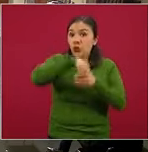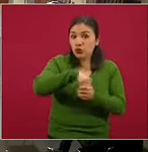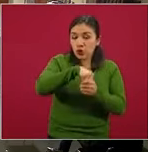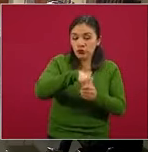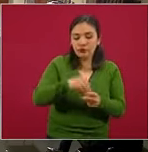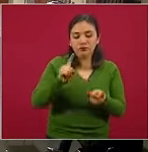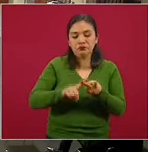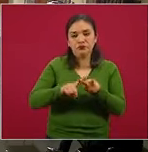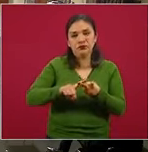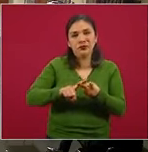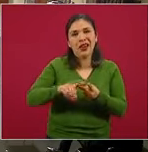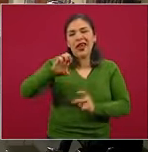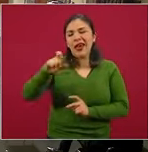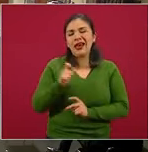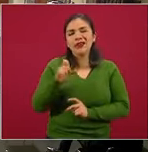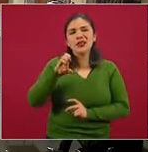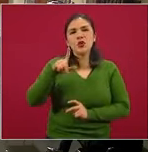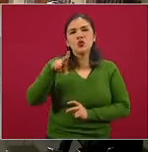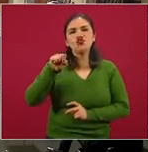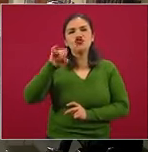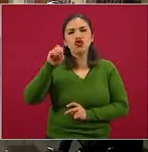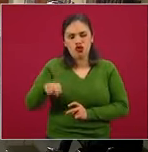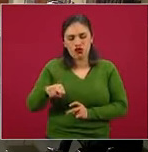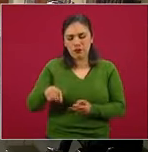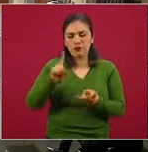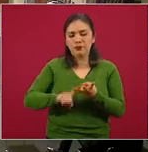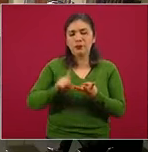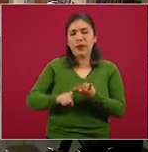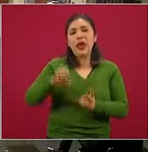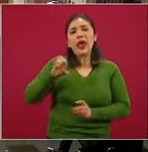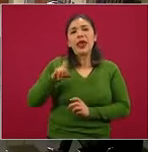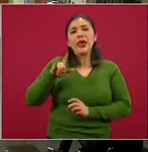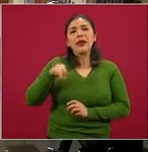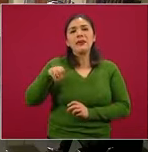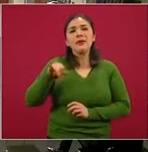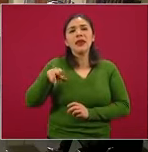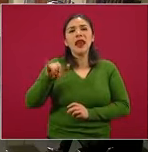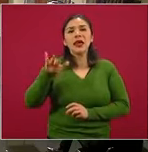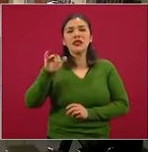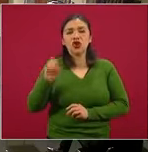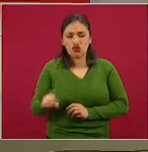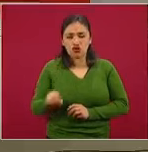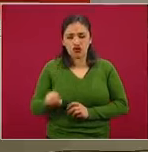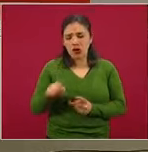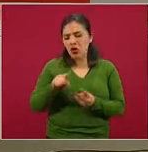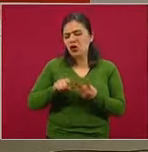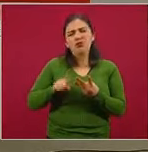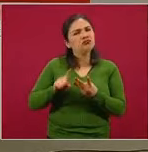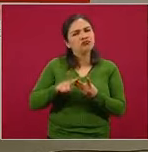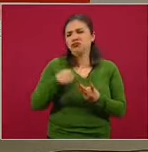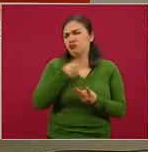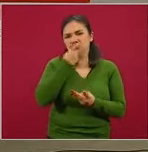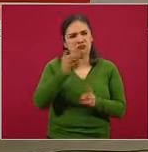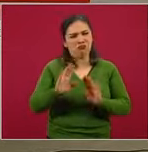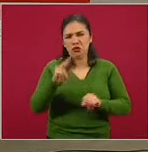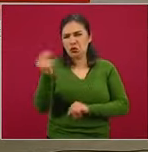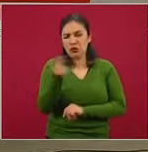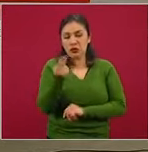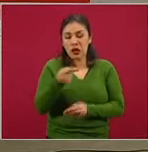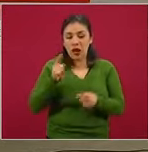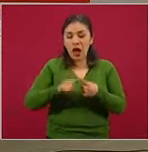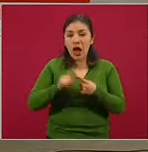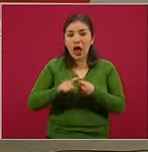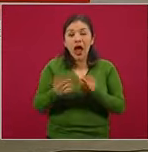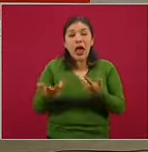de exclusión y otros de eliminación respecto al estudio. No hablaré de los últimos. Los de inclusión es